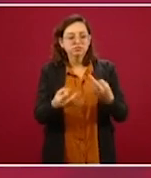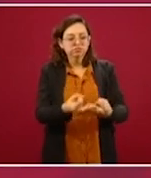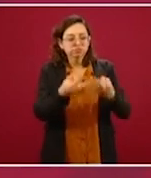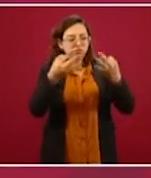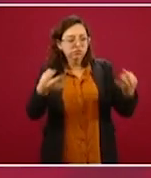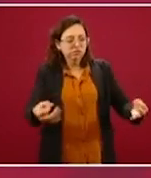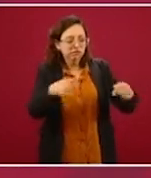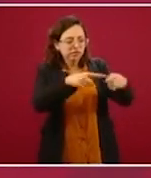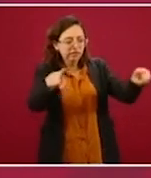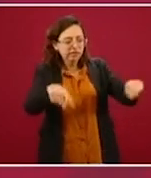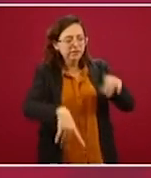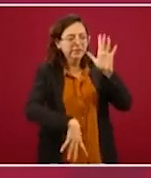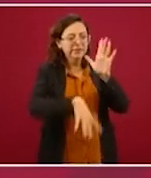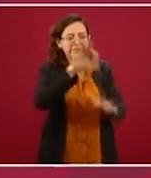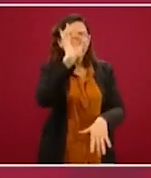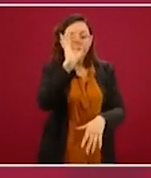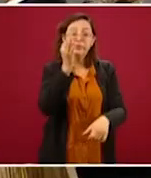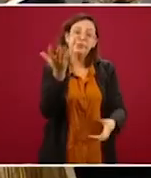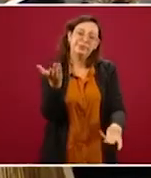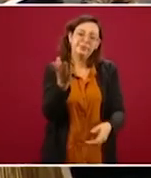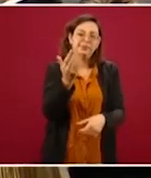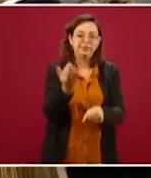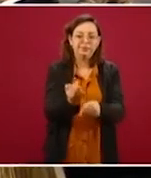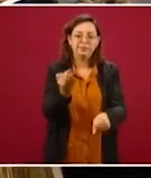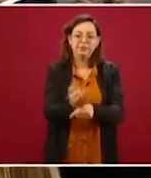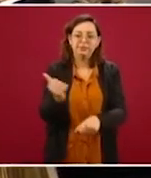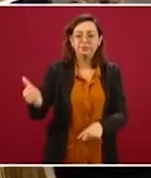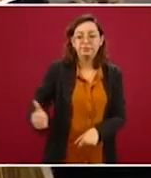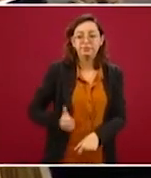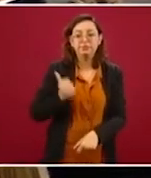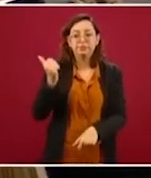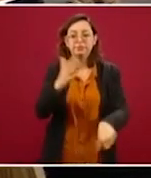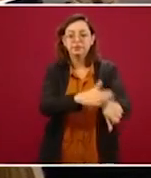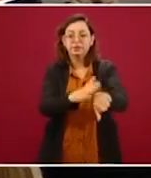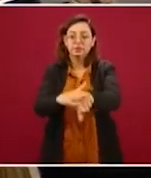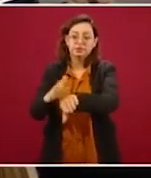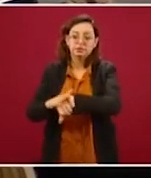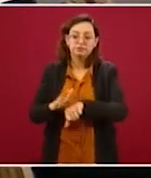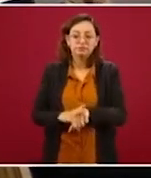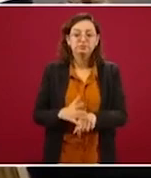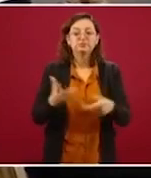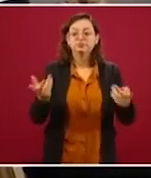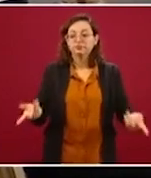bueno que estamos hablando de esto. Aprovecho para decirles, ejidatarios,